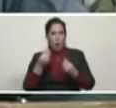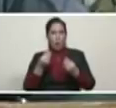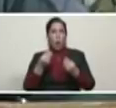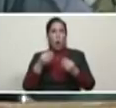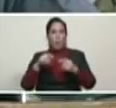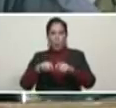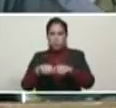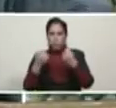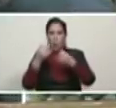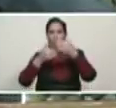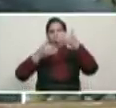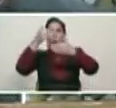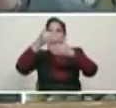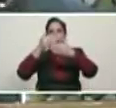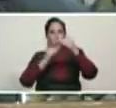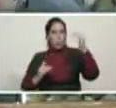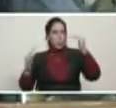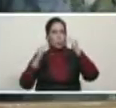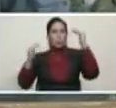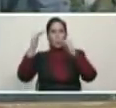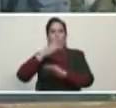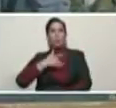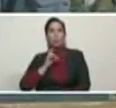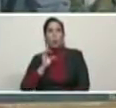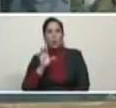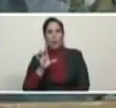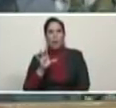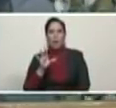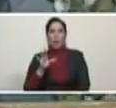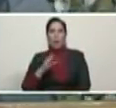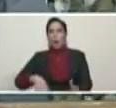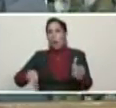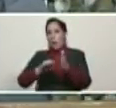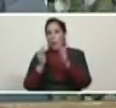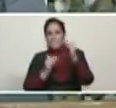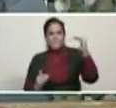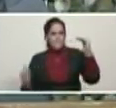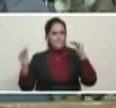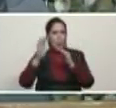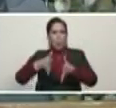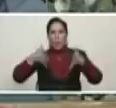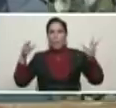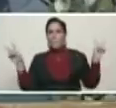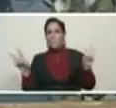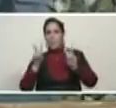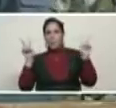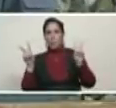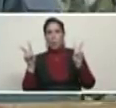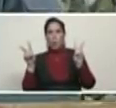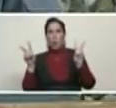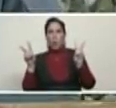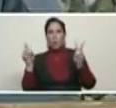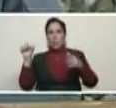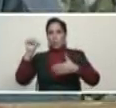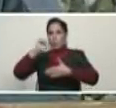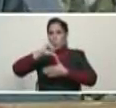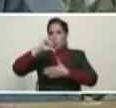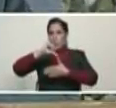dolor, para colocarse otra vez en la cima de lo que sería la gran victoria de Sudamérica sobre el Imperio